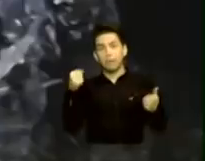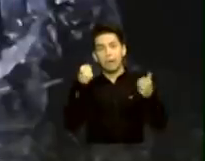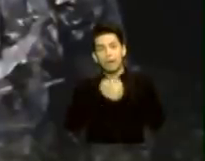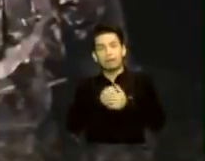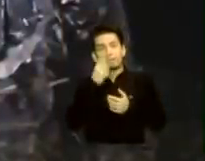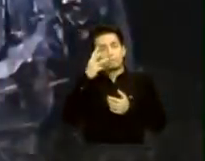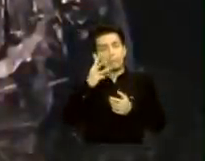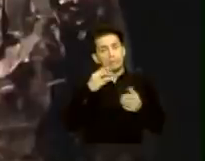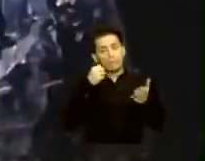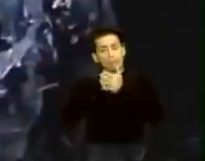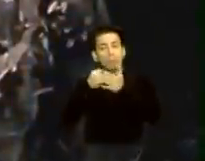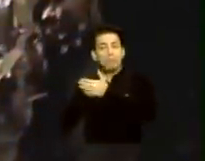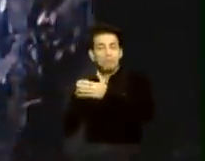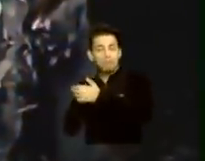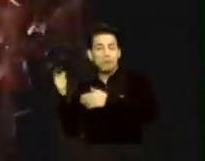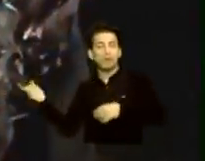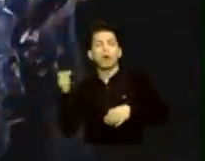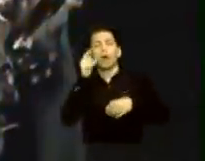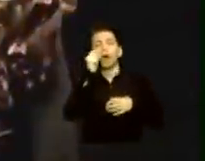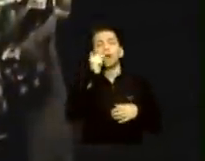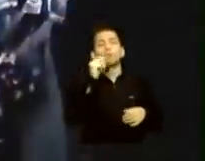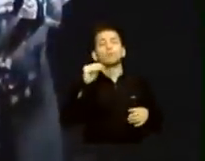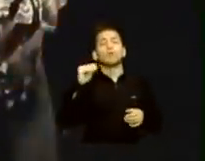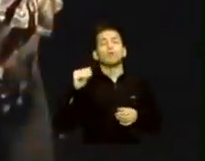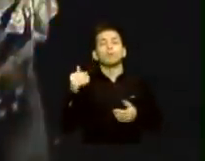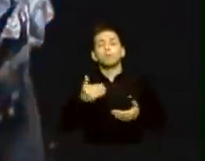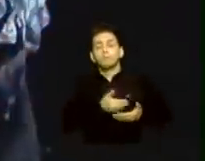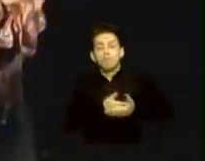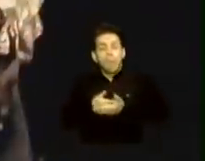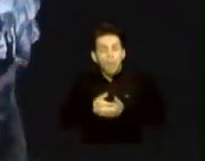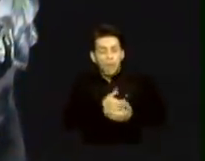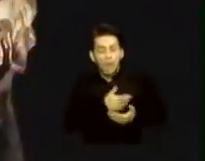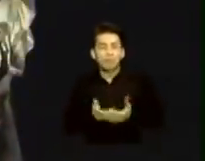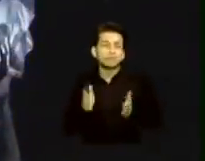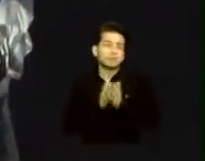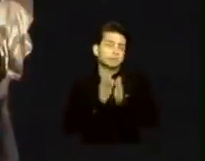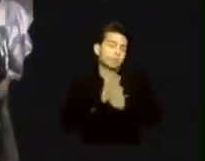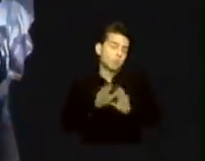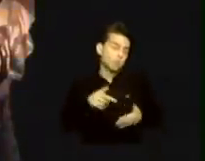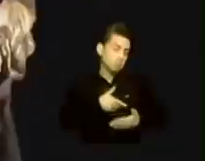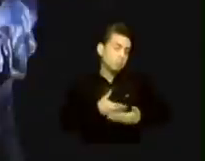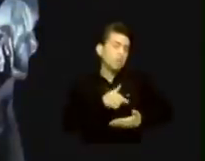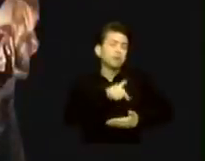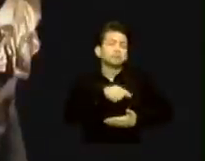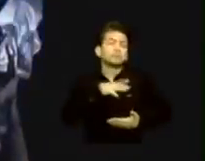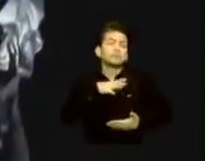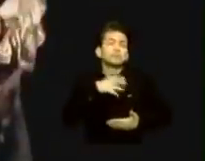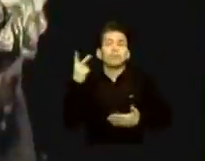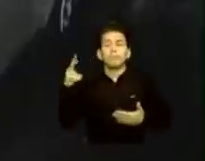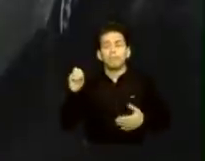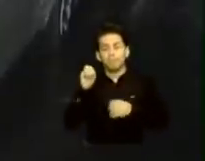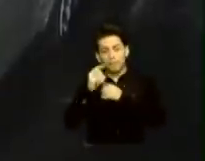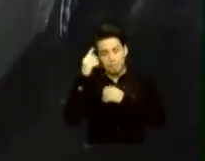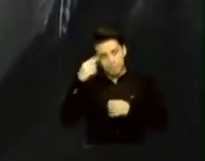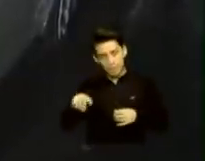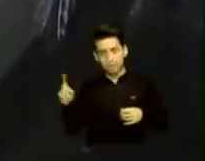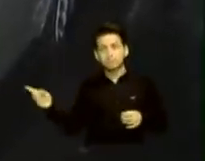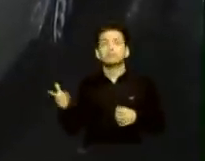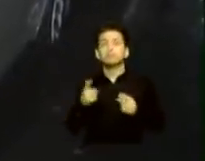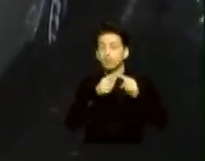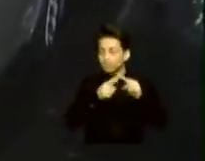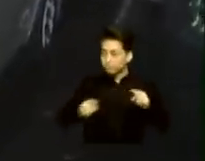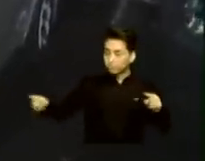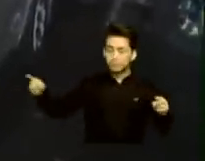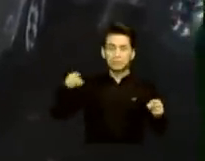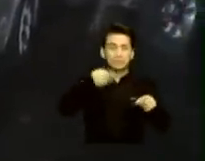de un menor de 20 días de nacido. En el kilómetro 155 de la ruta que de Zacapa conduce a Chiquimula, en jurisdicción de la